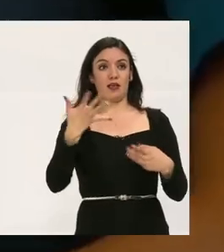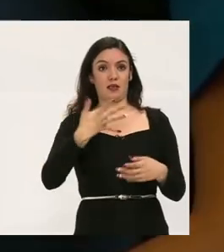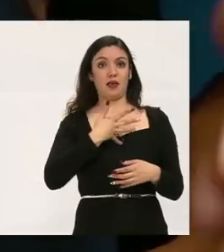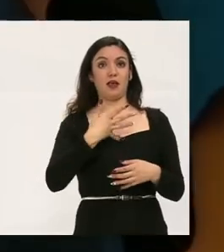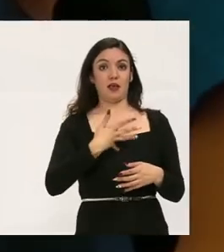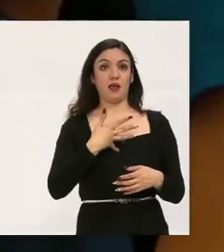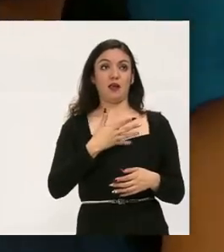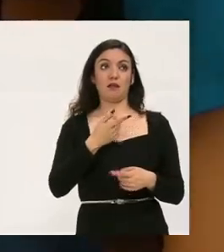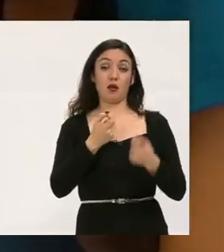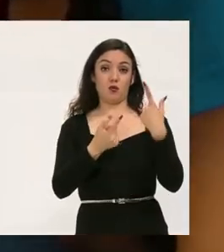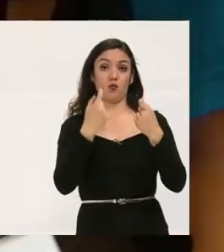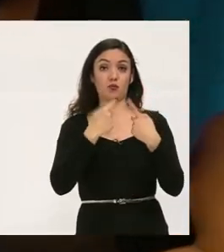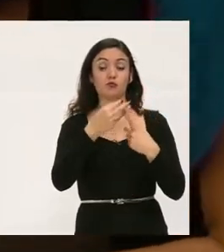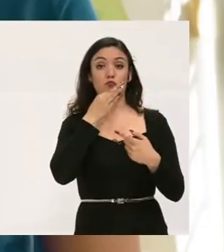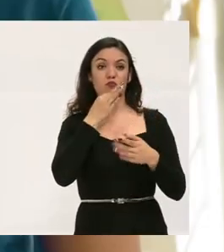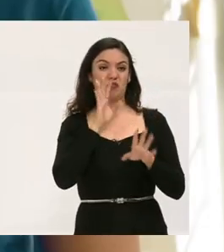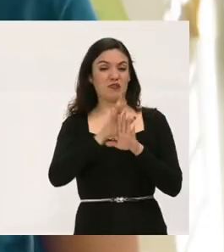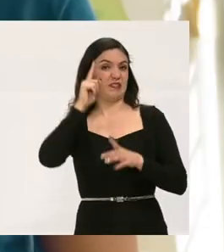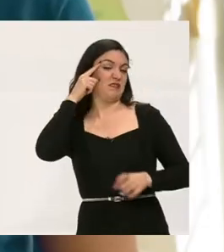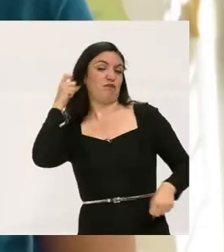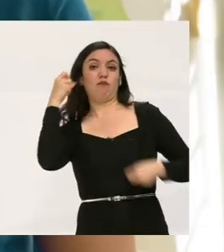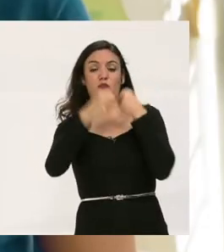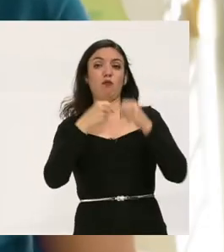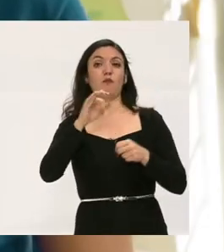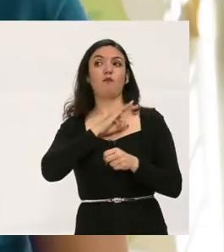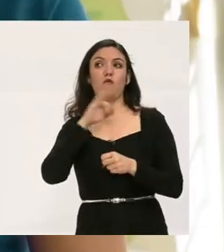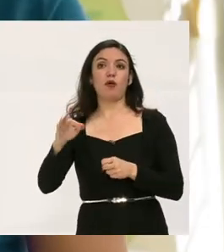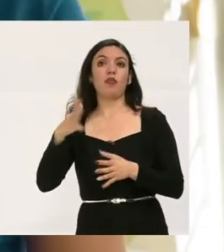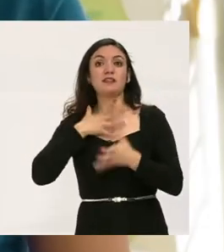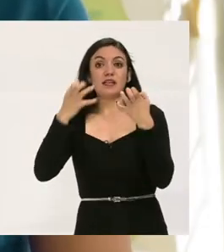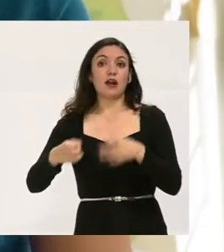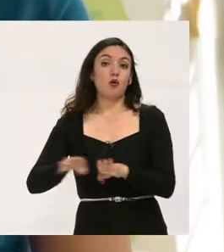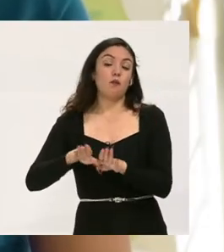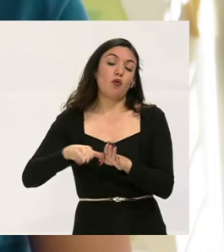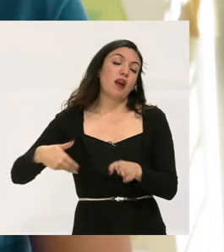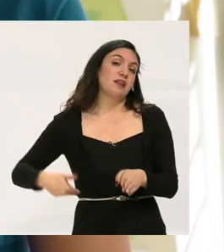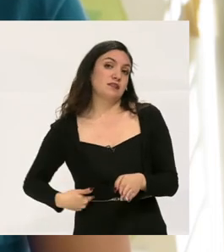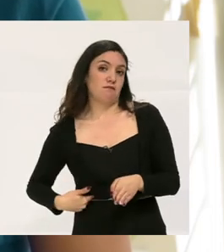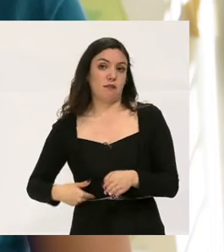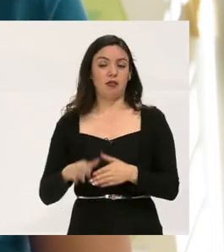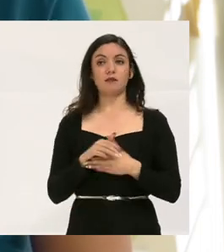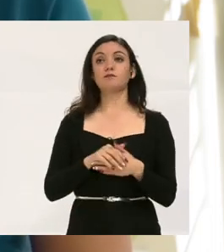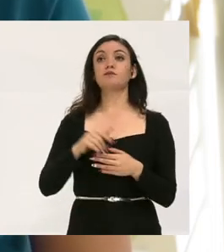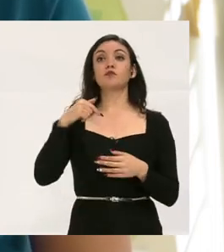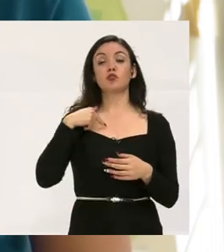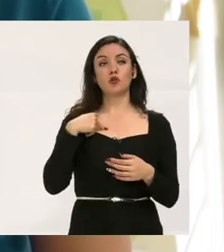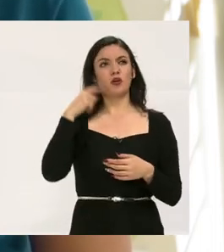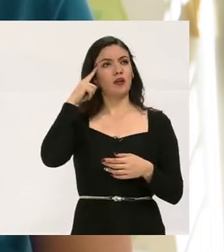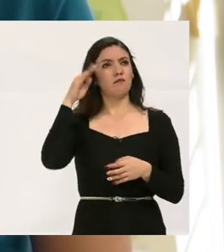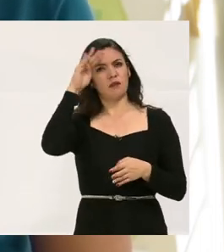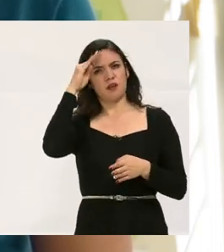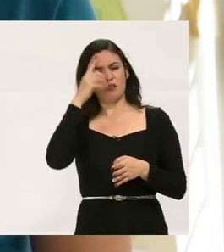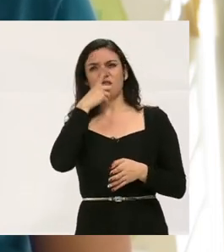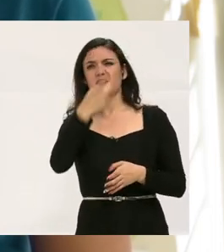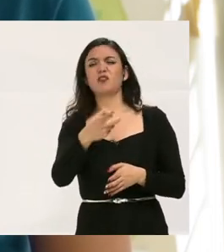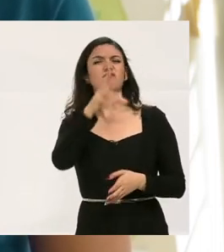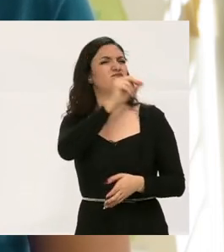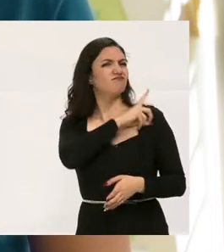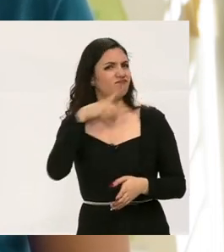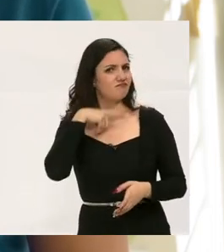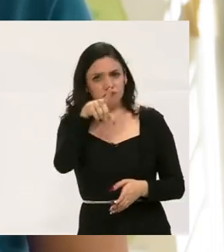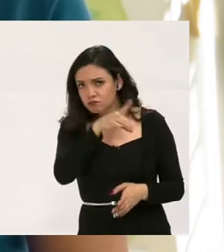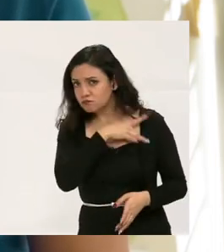personas que hay en algunos momentos agresión que a lo mejor ellas pueden estár lastimadas yo le les diría que